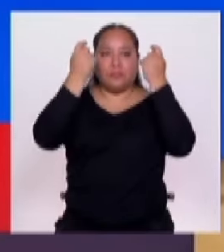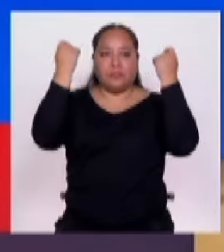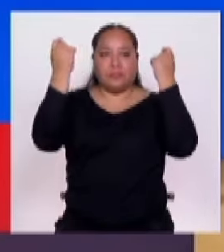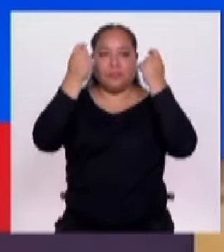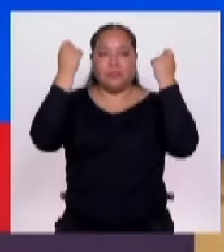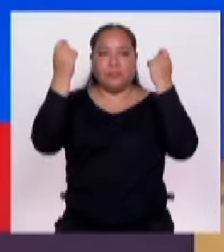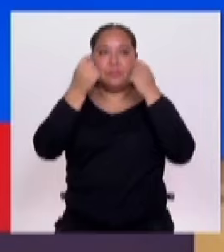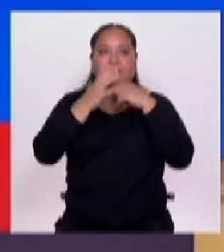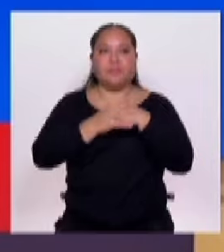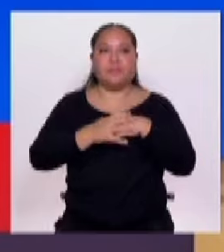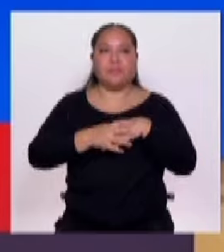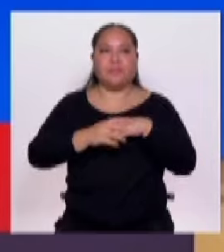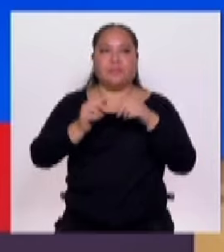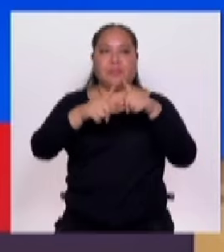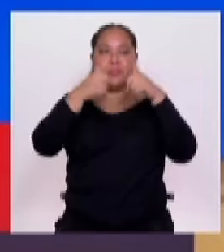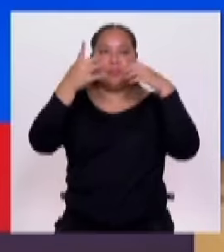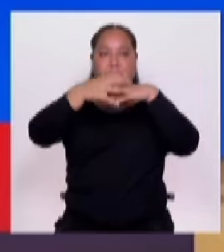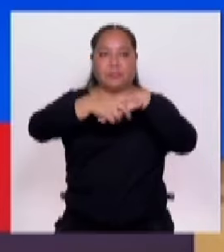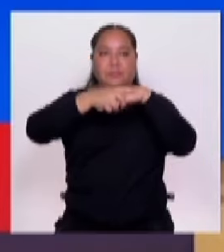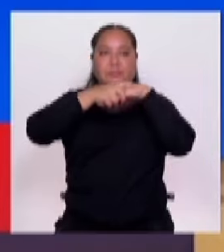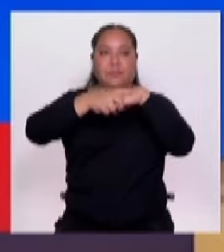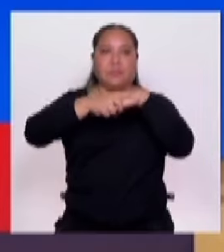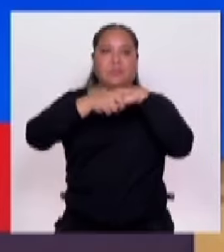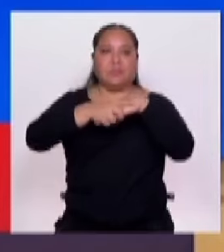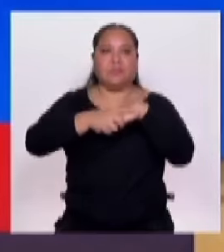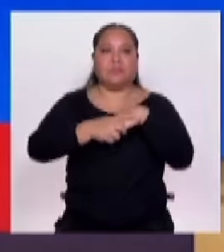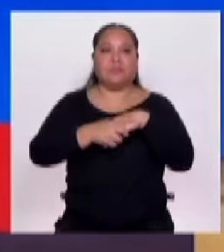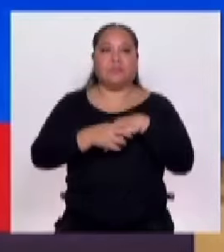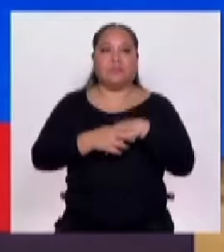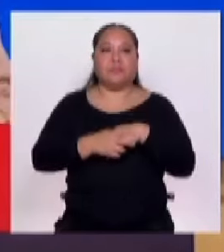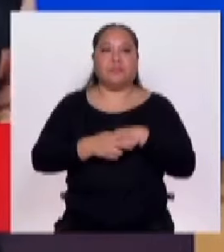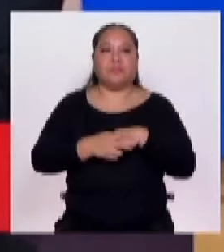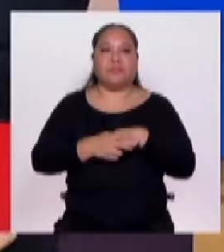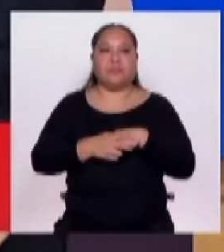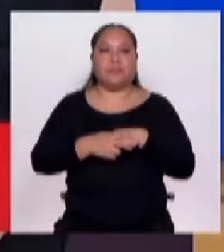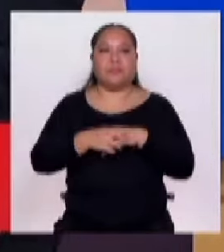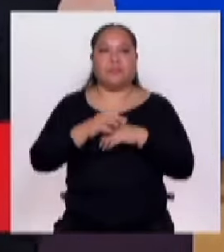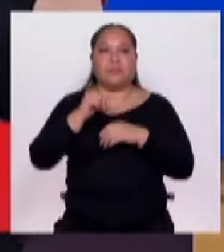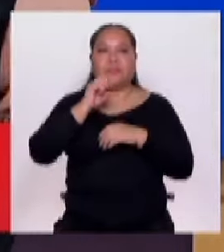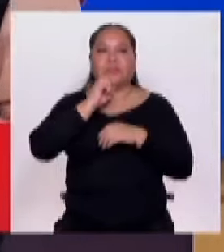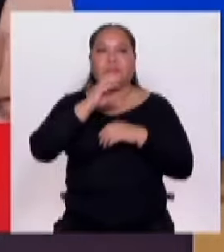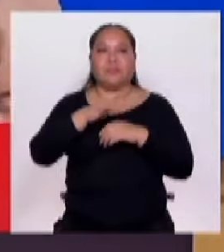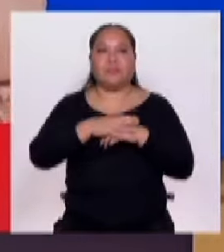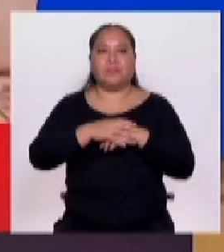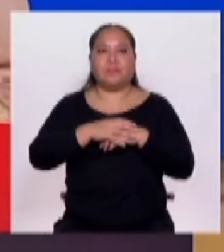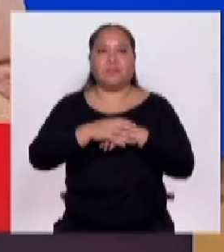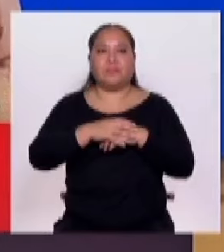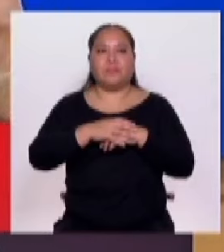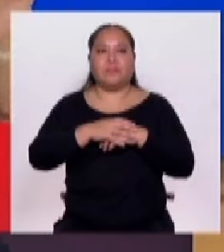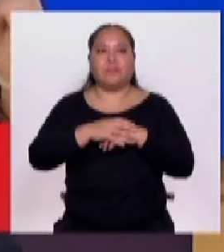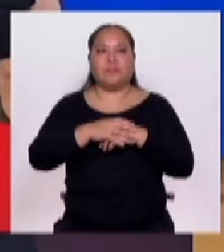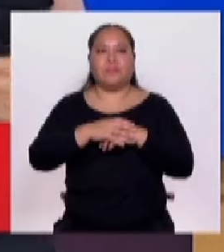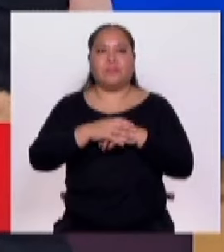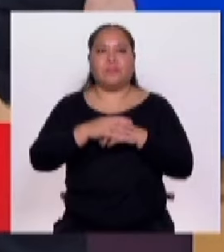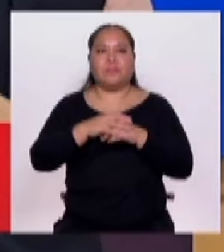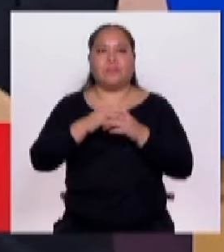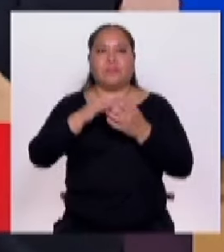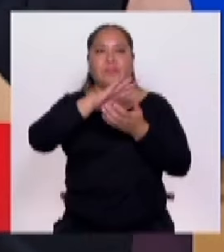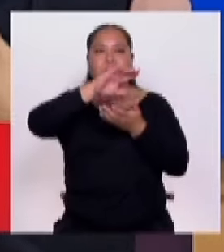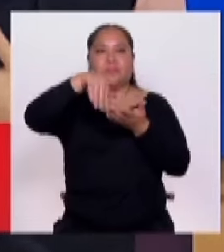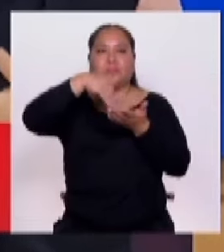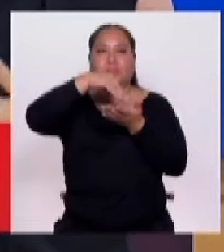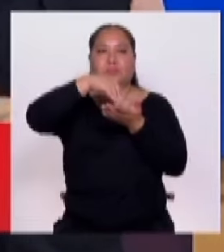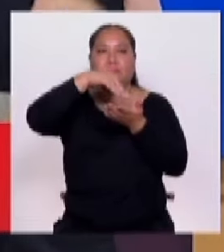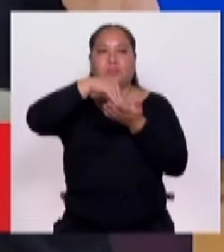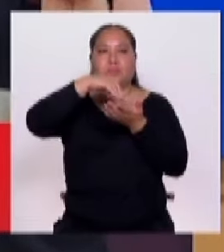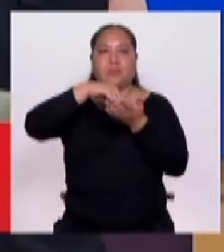extendemos un gran saludo a todos ustedes vamos a empezar ahora nuestro segmento mencionando como y esos suel las condiciones en la ciudad capital que como podemos apreciar en